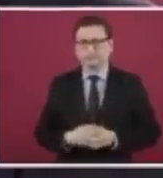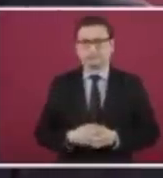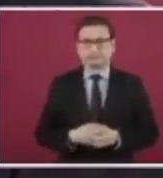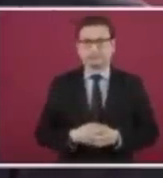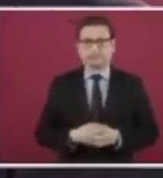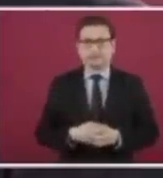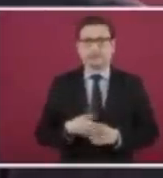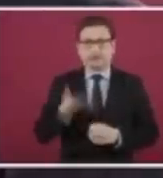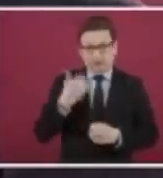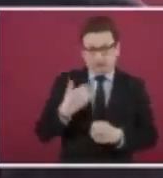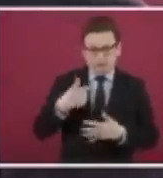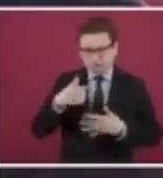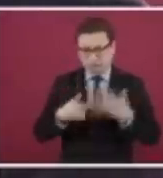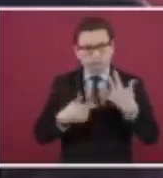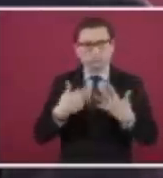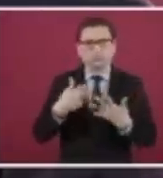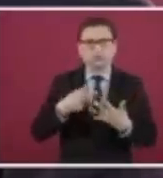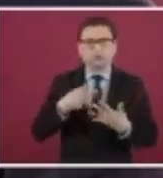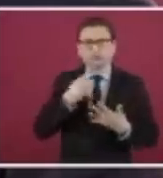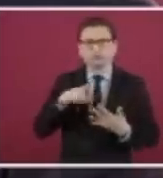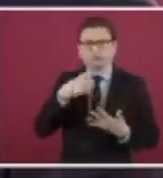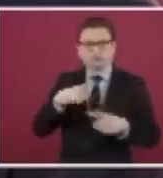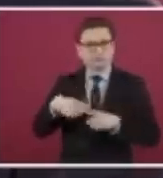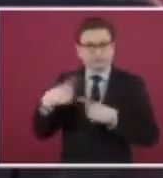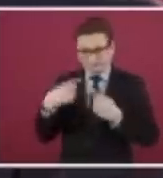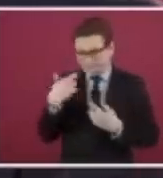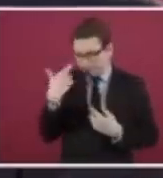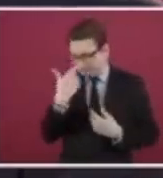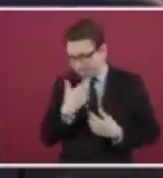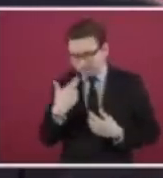hizo la revisión y